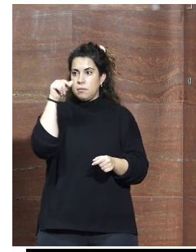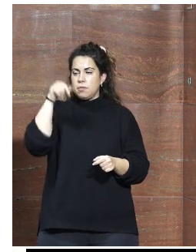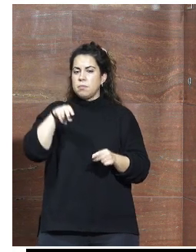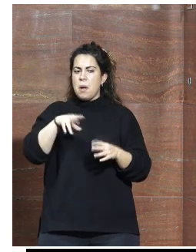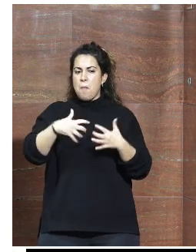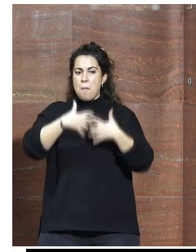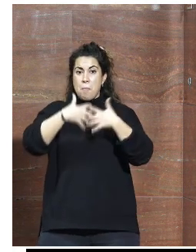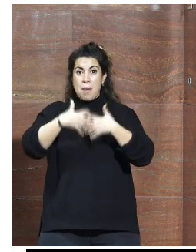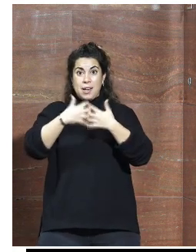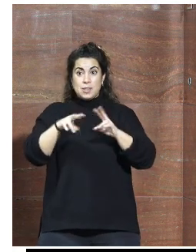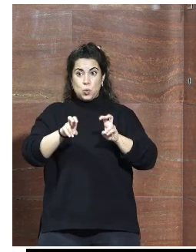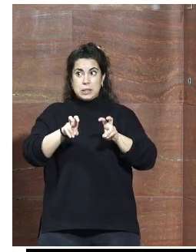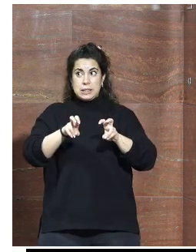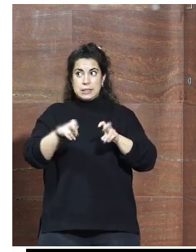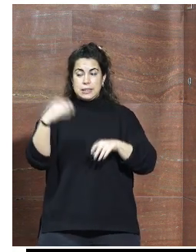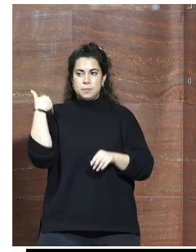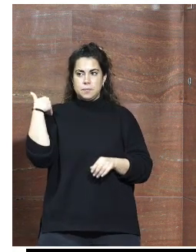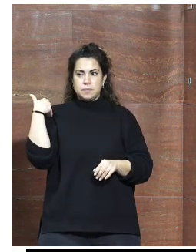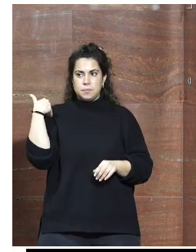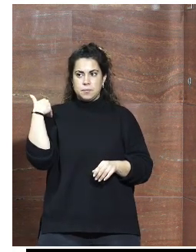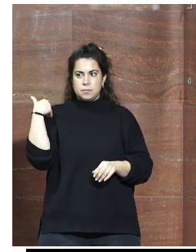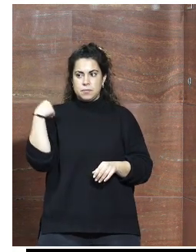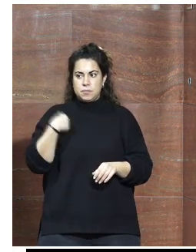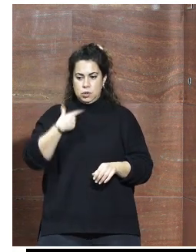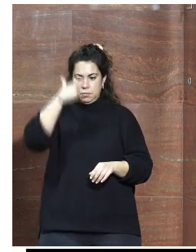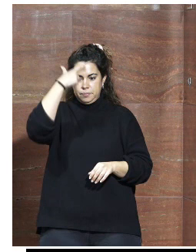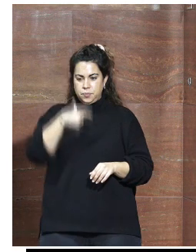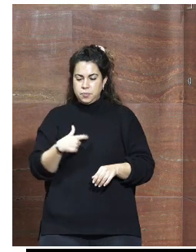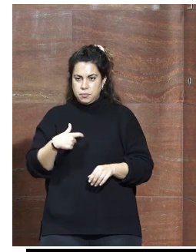estas nuevas, el otro día personalmente fui